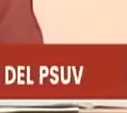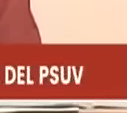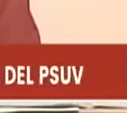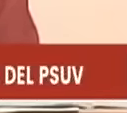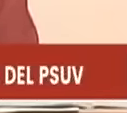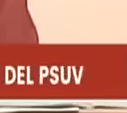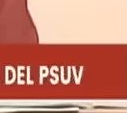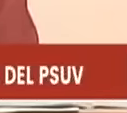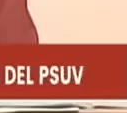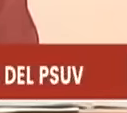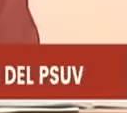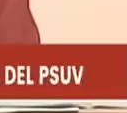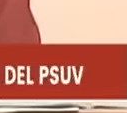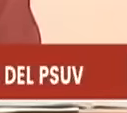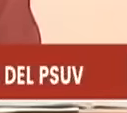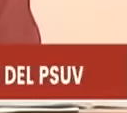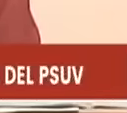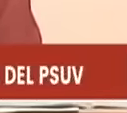tranquilidad de este país y